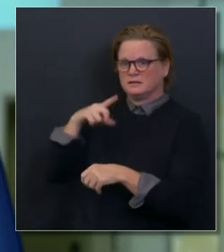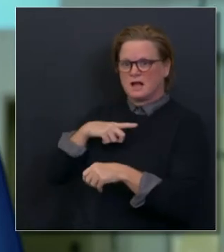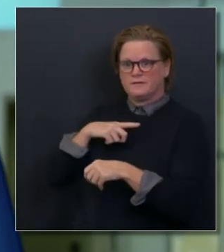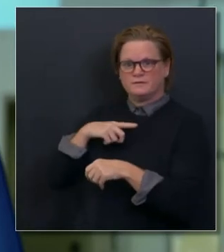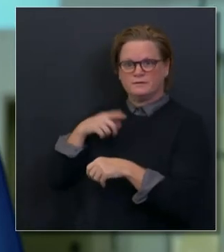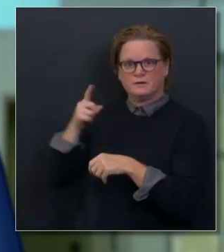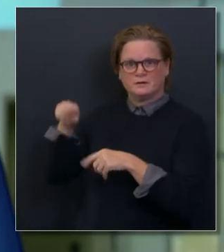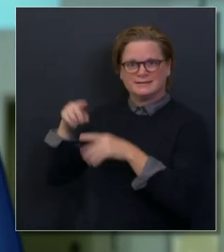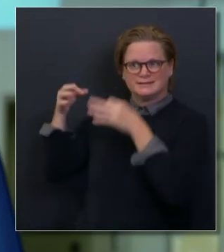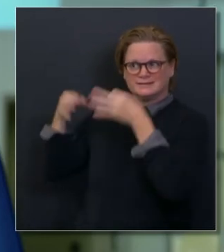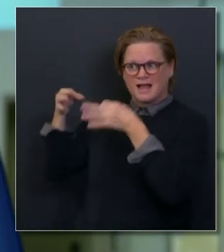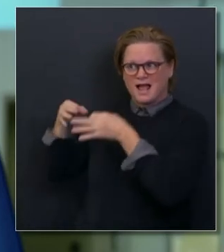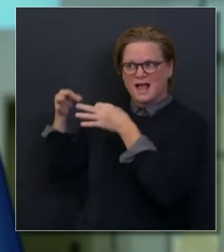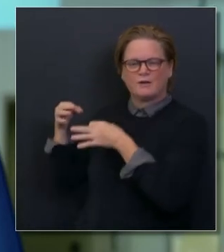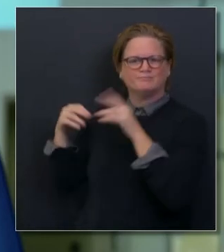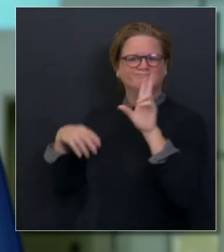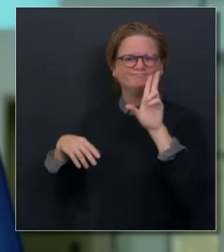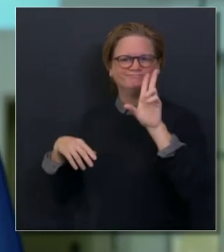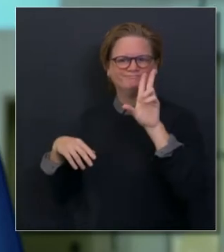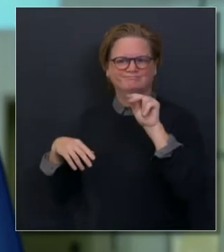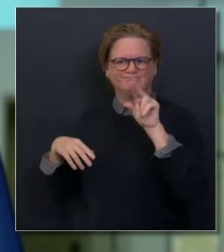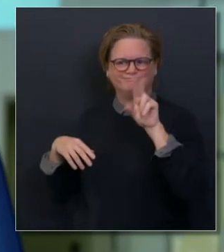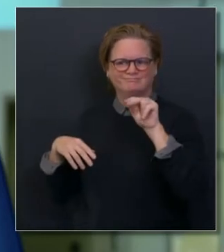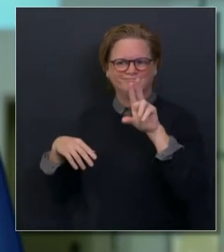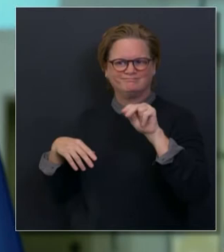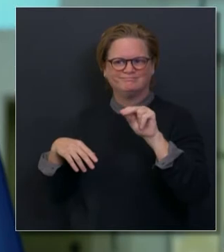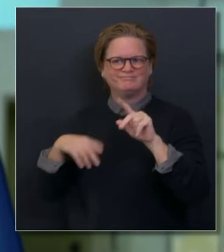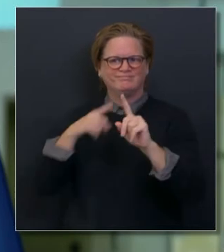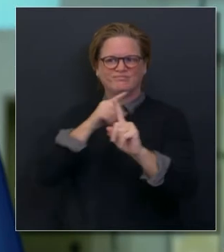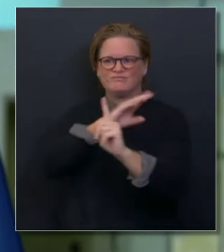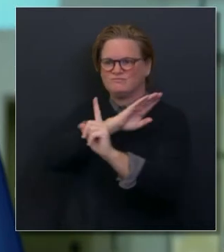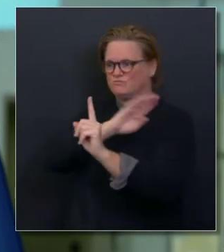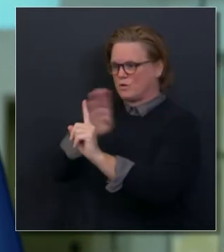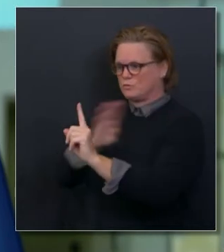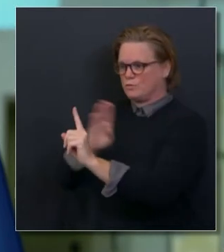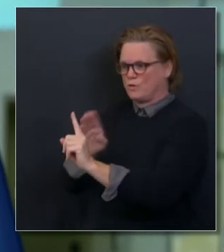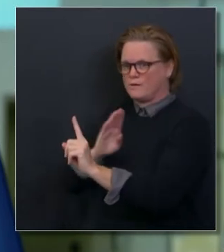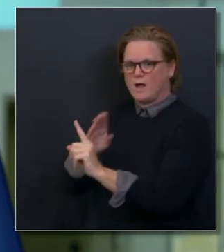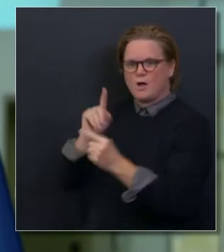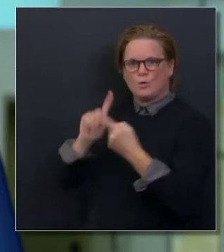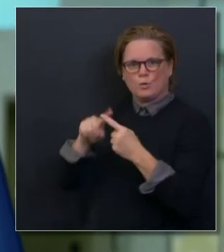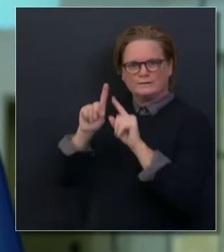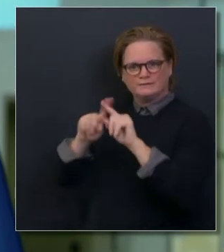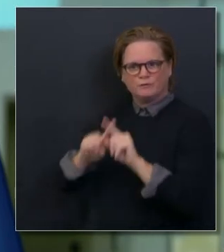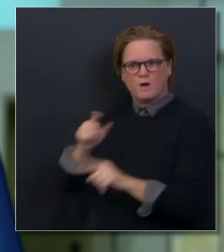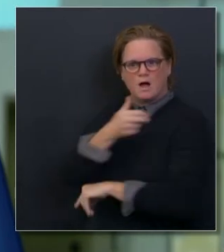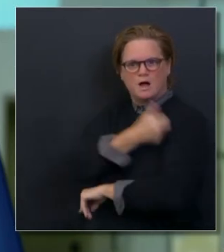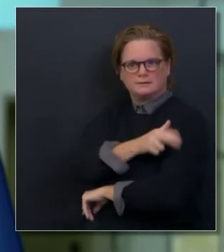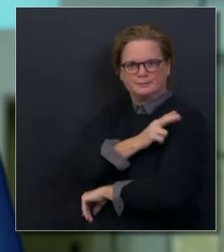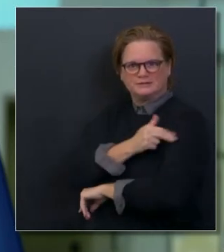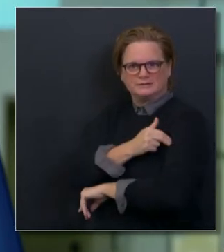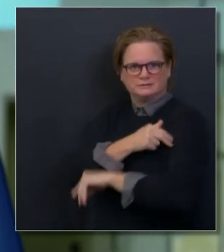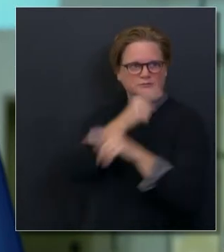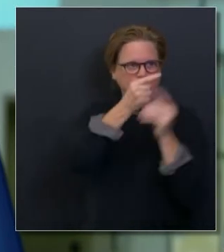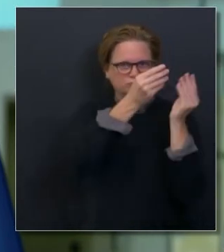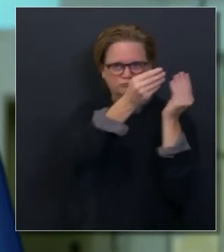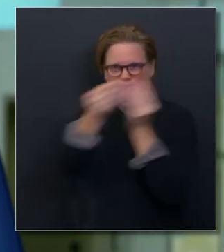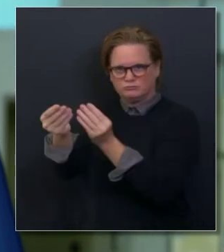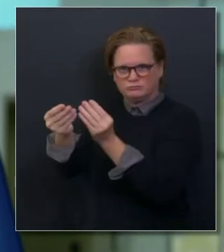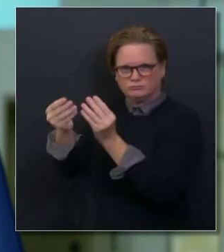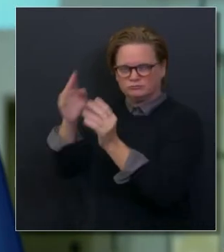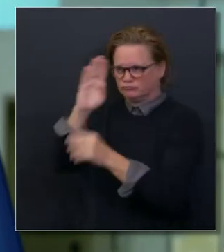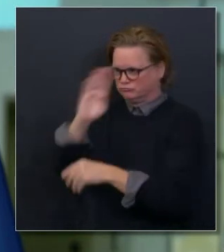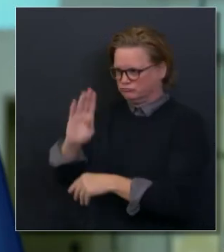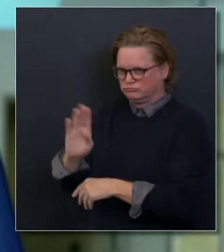la burocracia para abajo, sino con un método comprensivo, equitativo, avanzado por expertos en sus